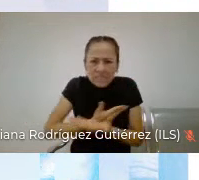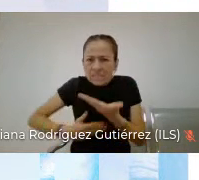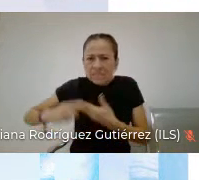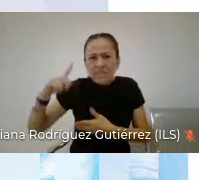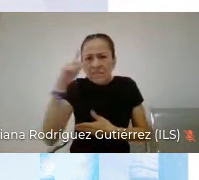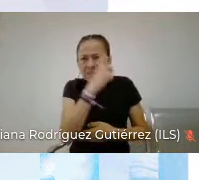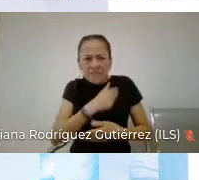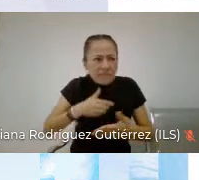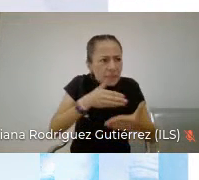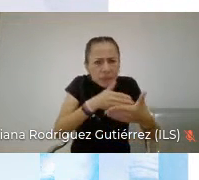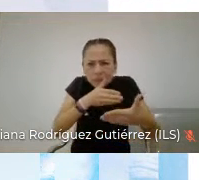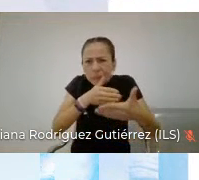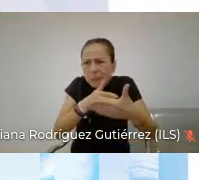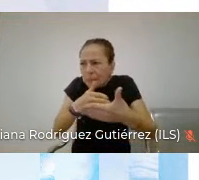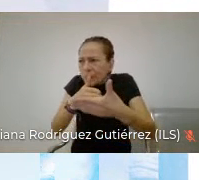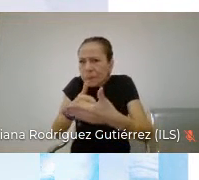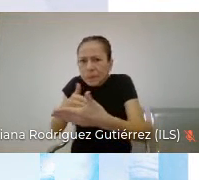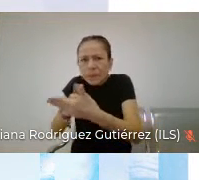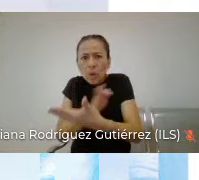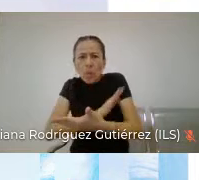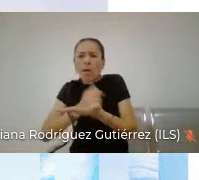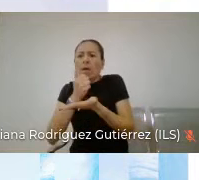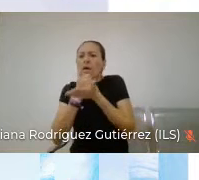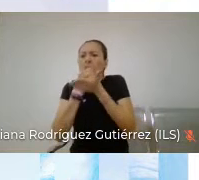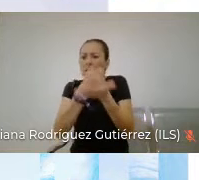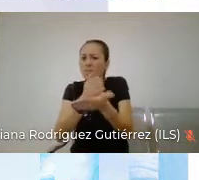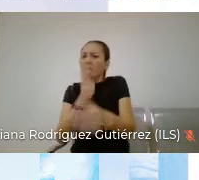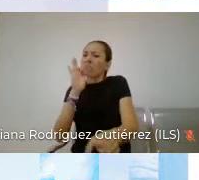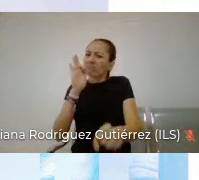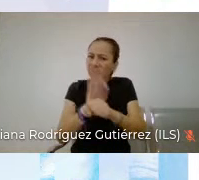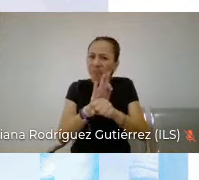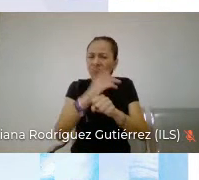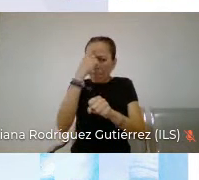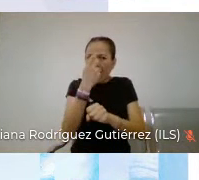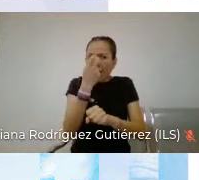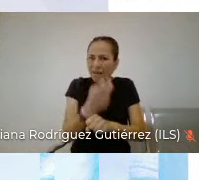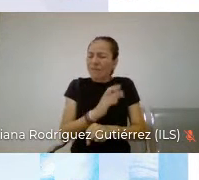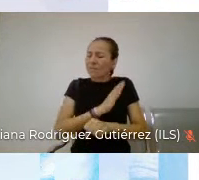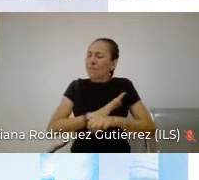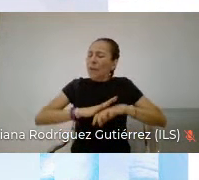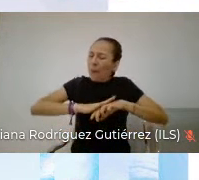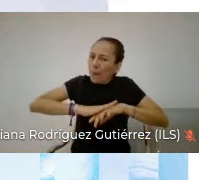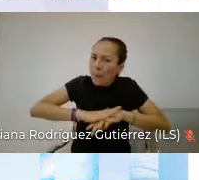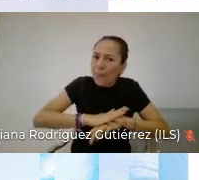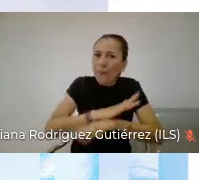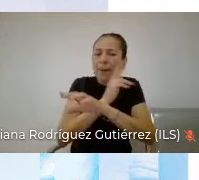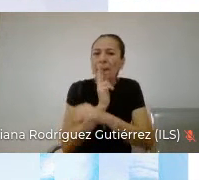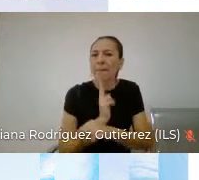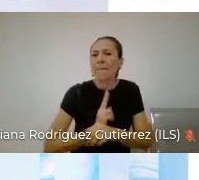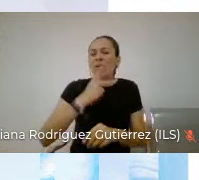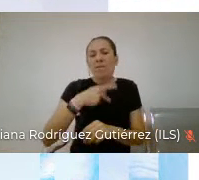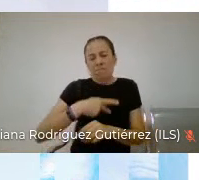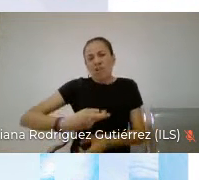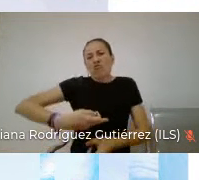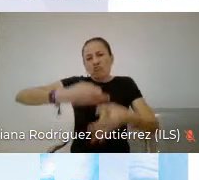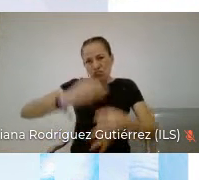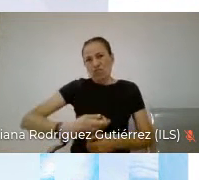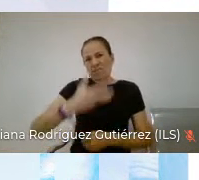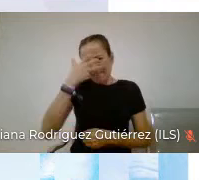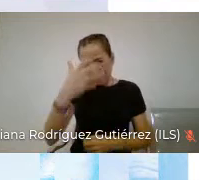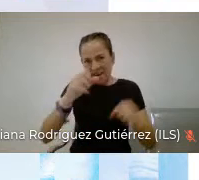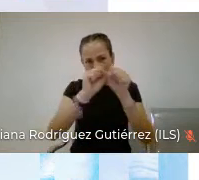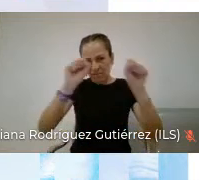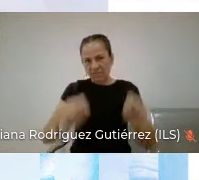escala de ayudarles a cambiar esto, ¿no? De una forma como mucho más sistémica. Y antes